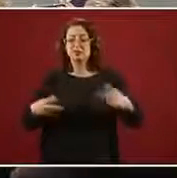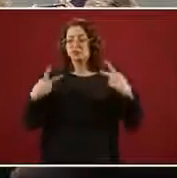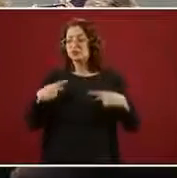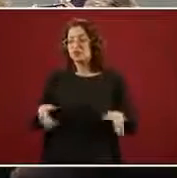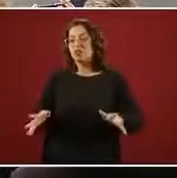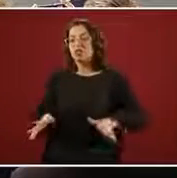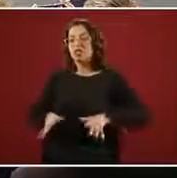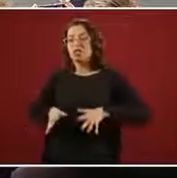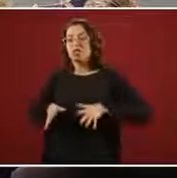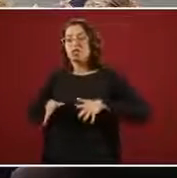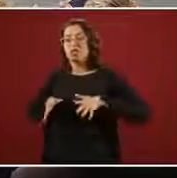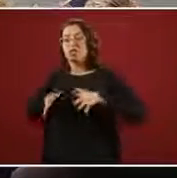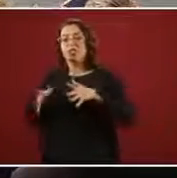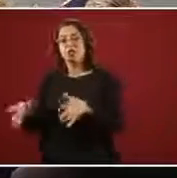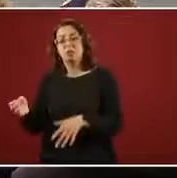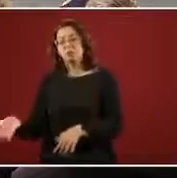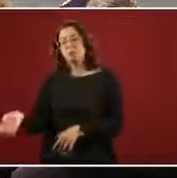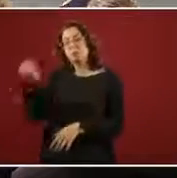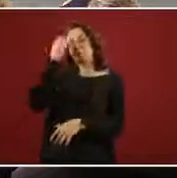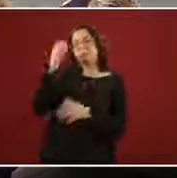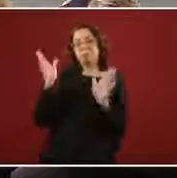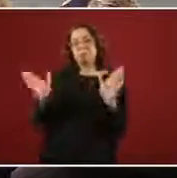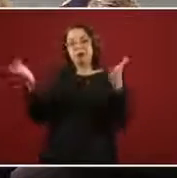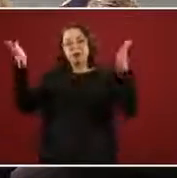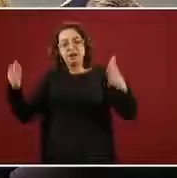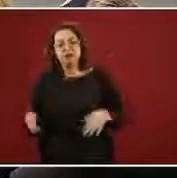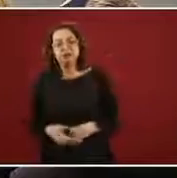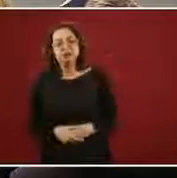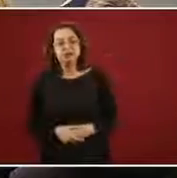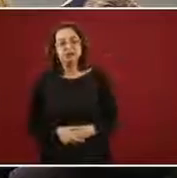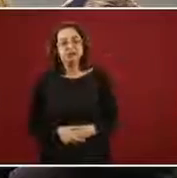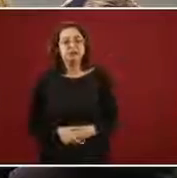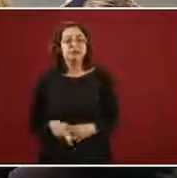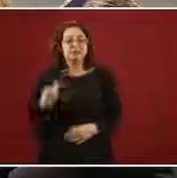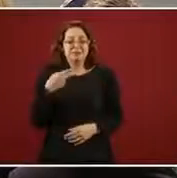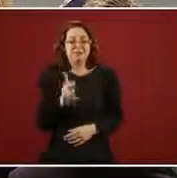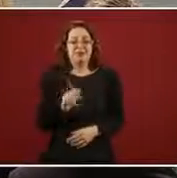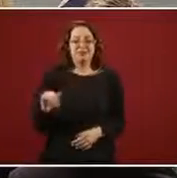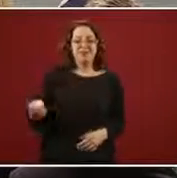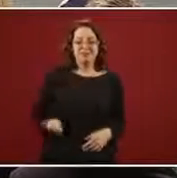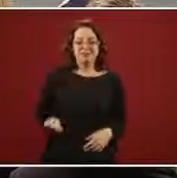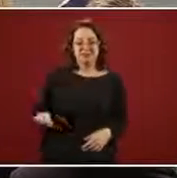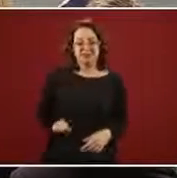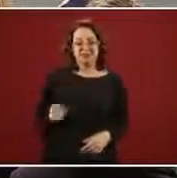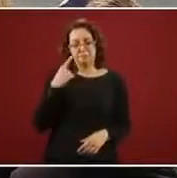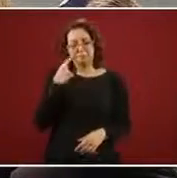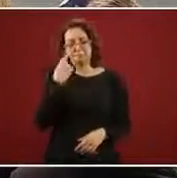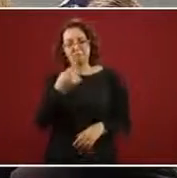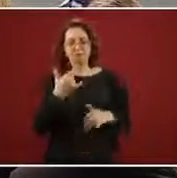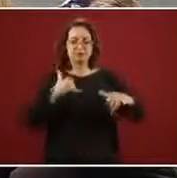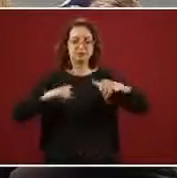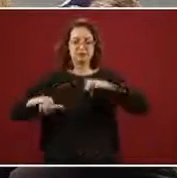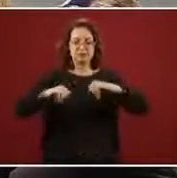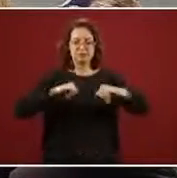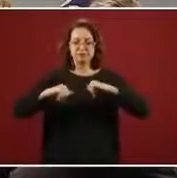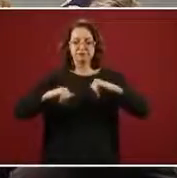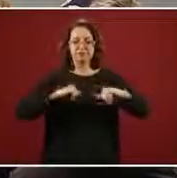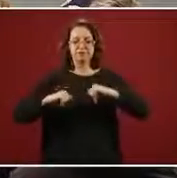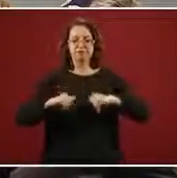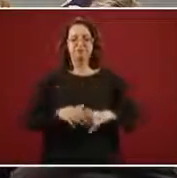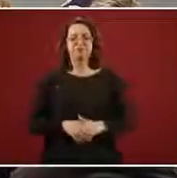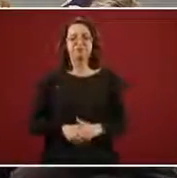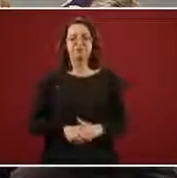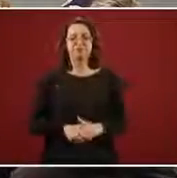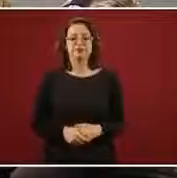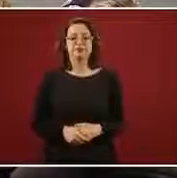engañada. Pero es interesante. Este es el tren. Presa.